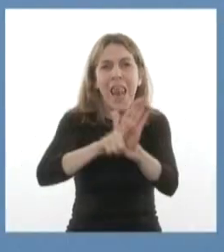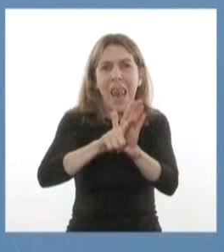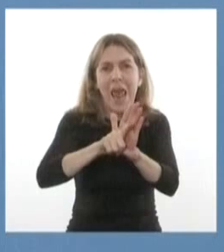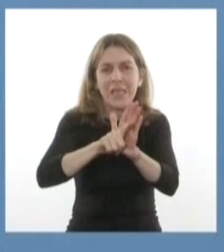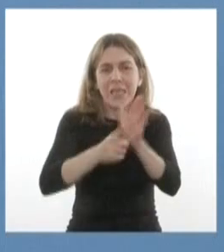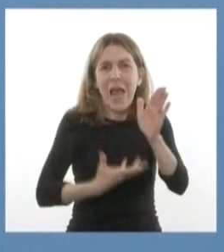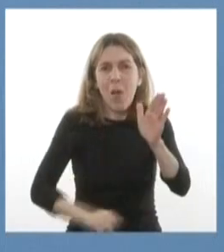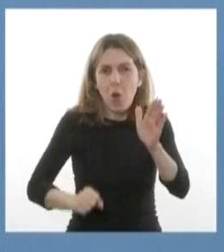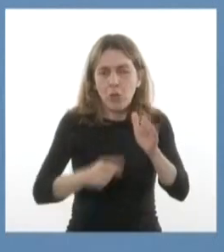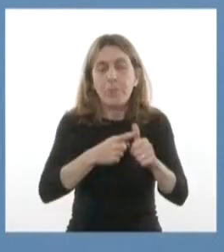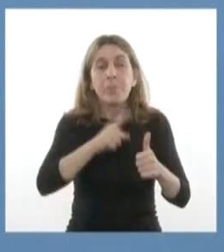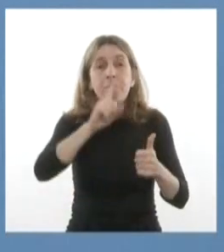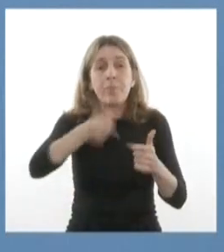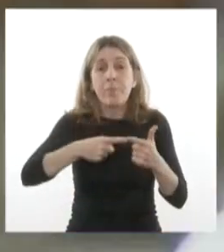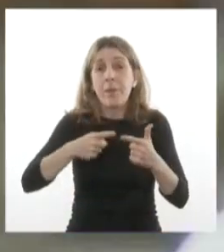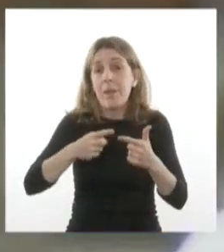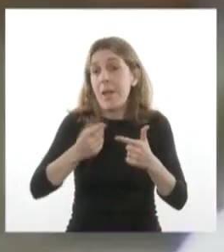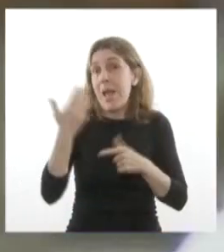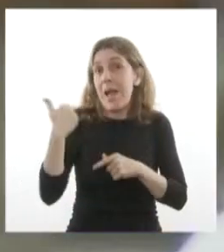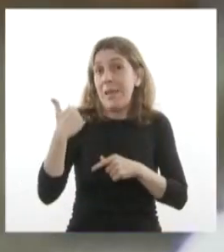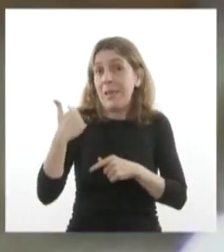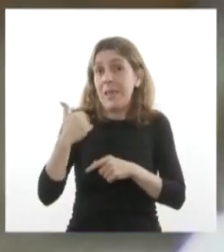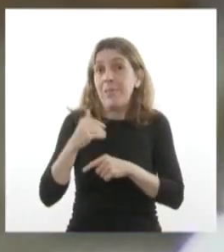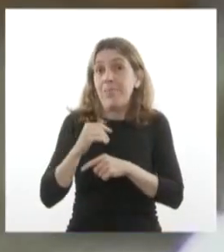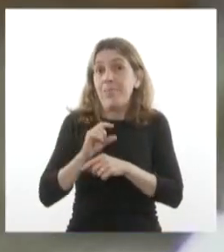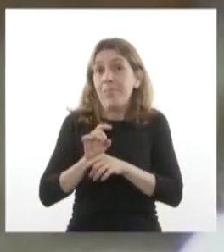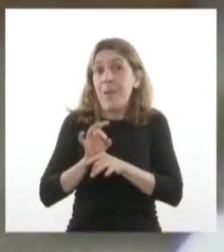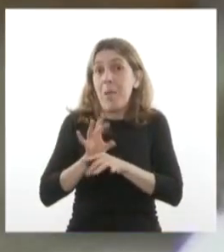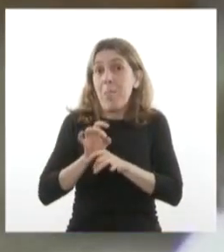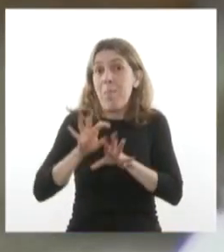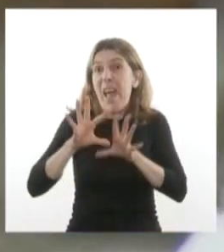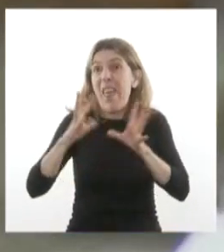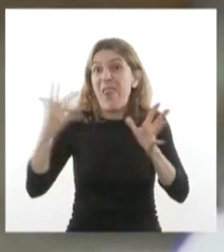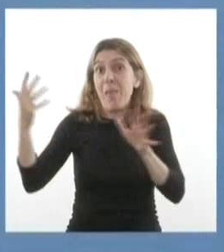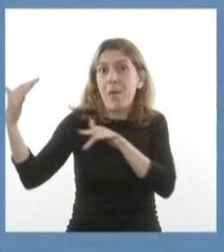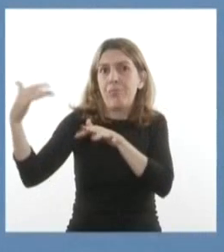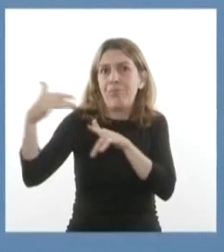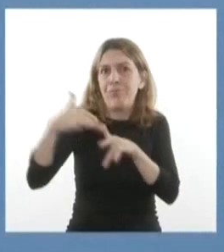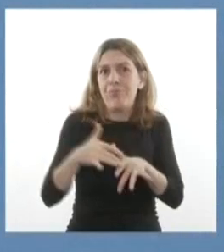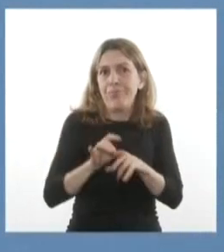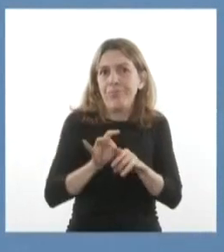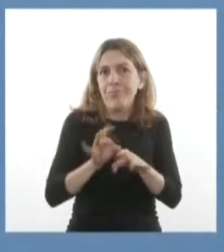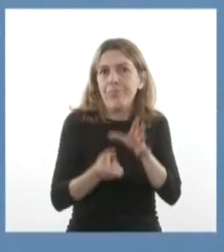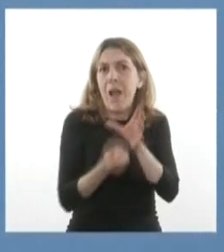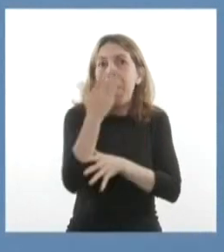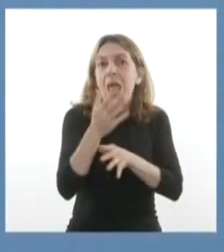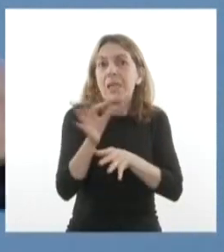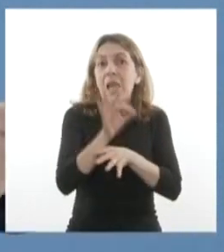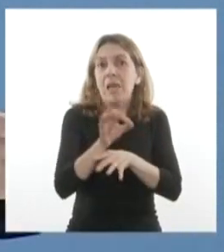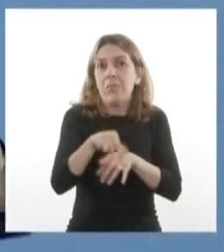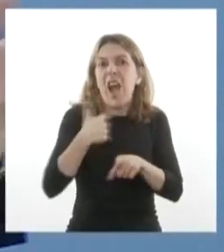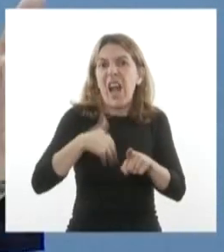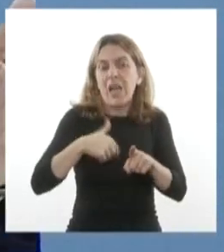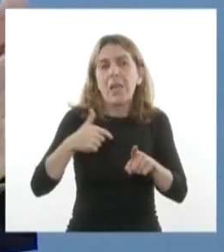Cuando la pandemia empezó en Argentina, y en esos días yo, siguiendo el consejo